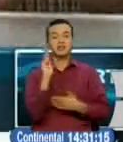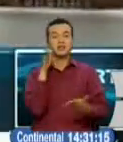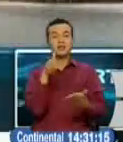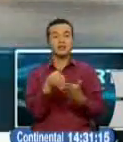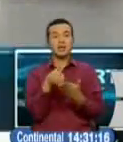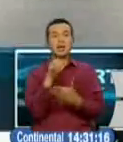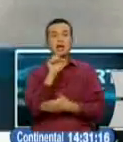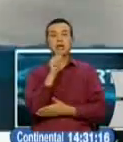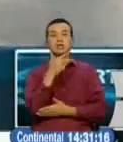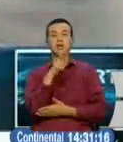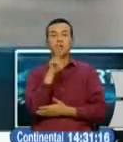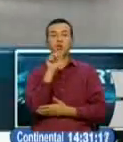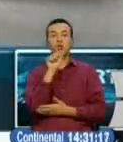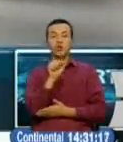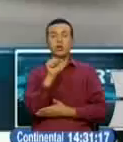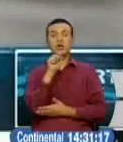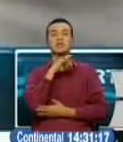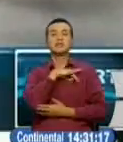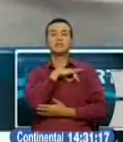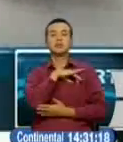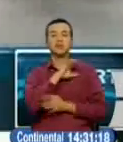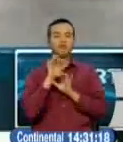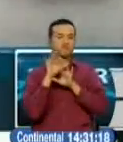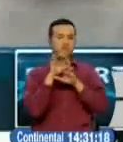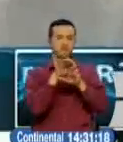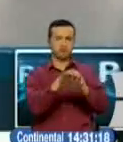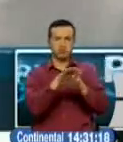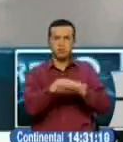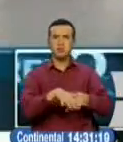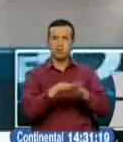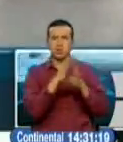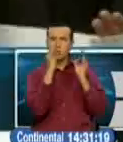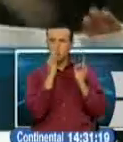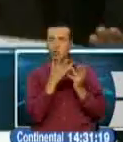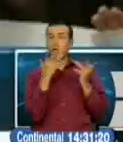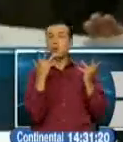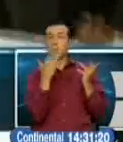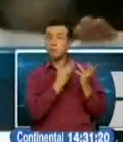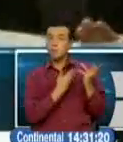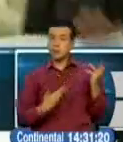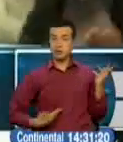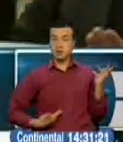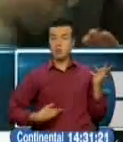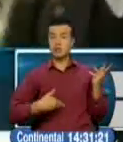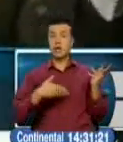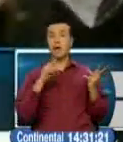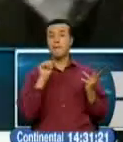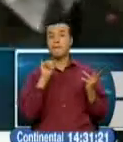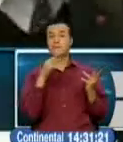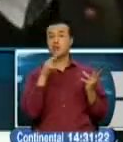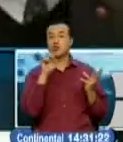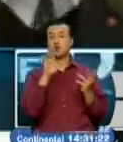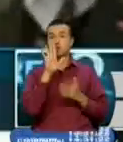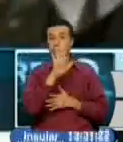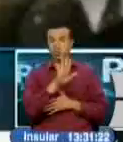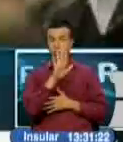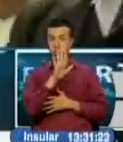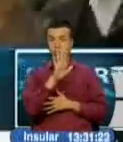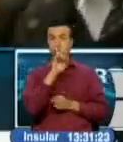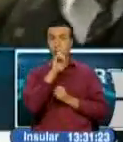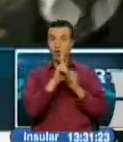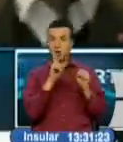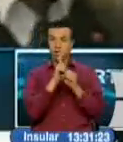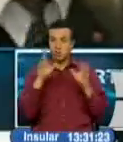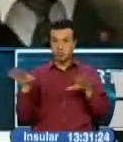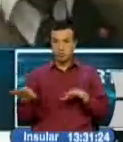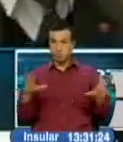hasta Echaurren, en Santiago de Chile. La convocatoria se da el mismo día en que la presidenta Michelle Bachelet rendirá su cuenta pública ante